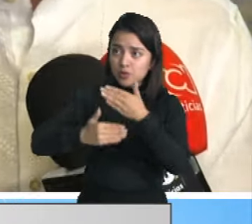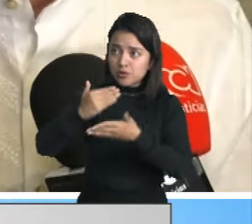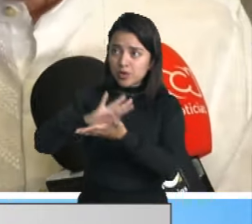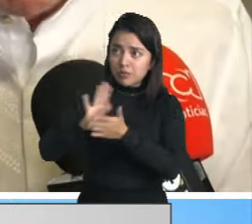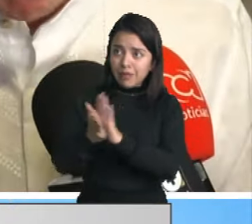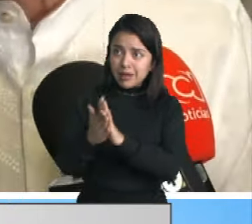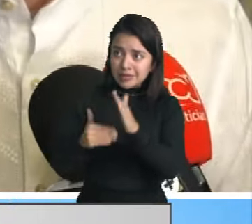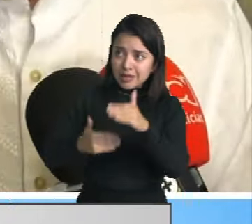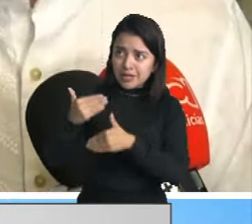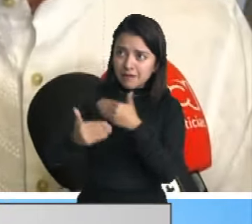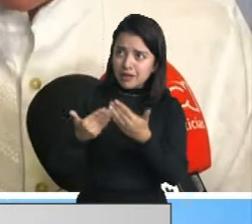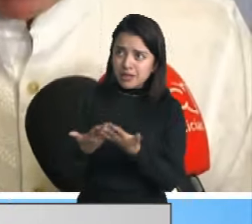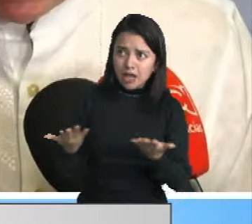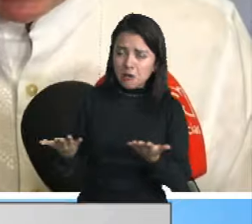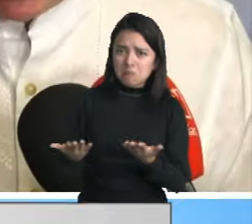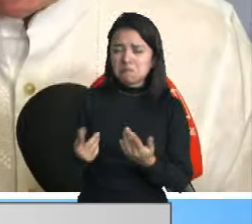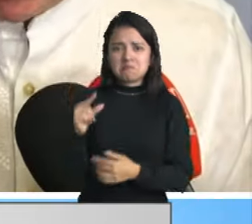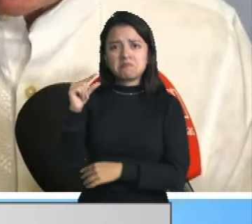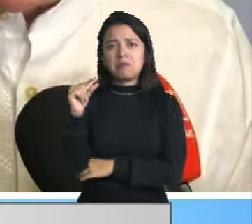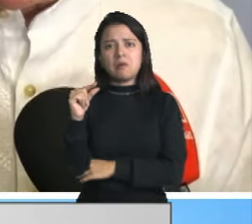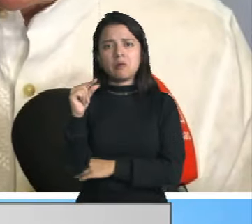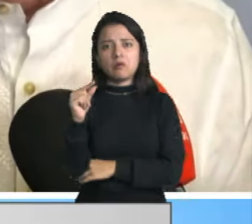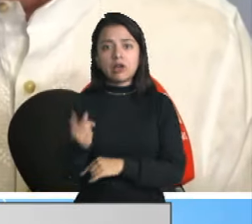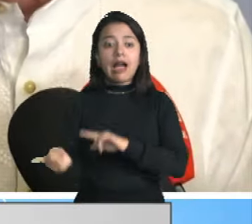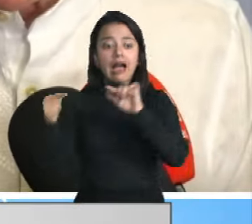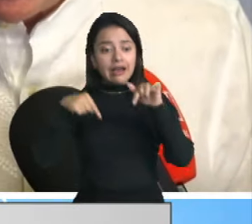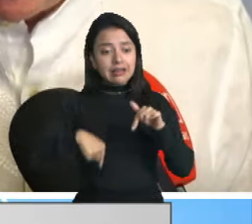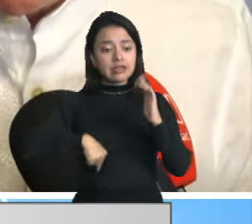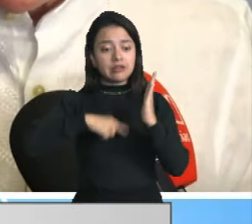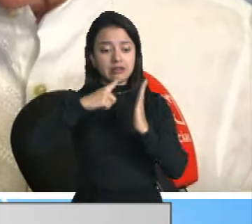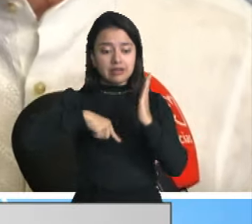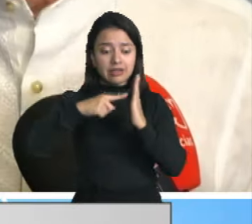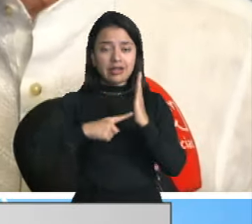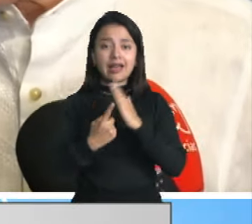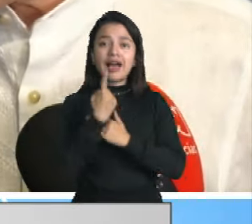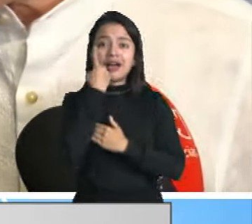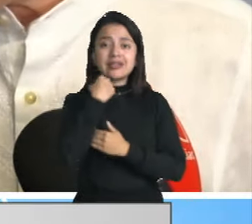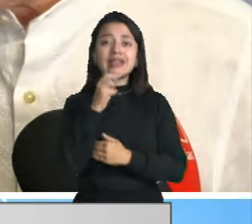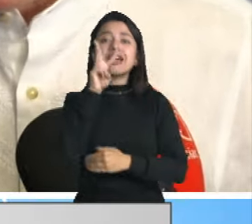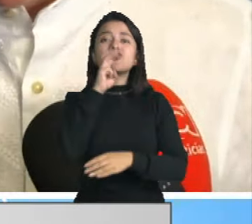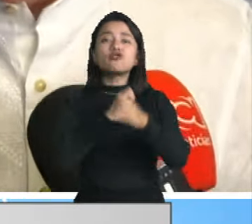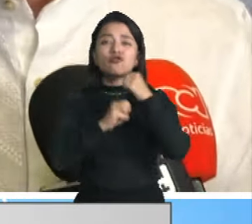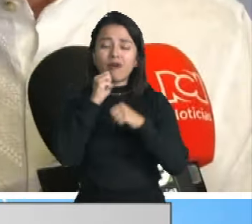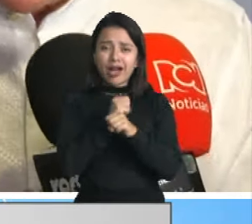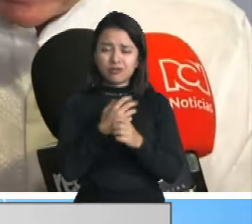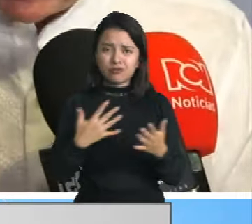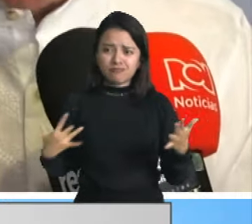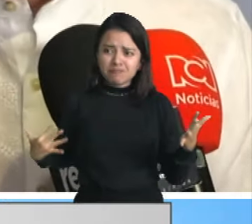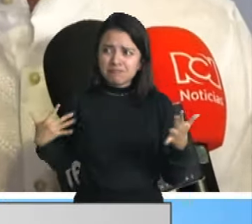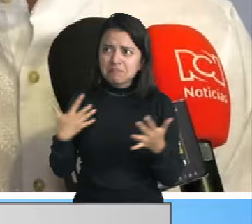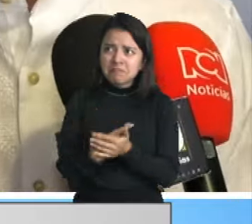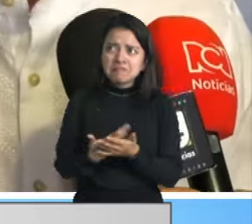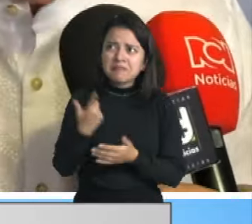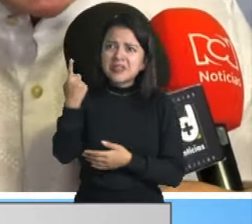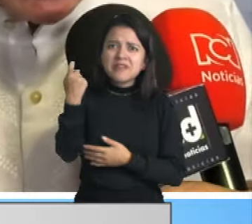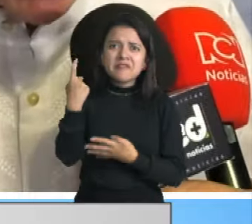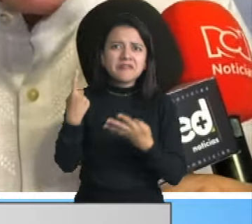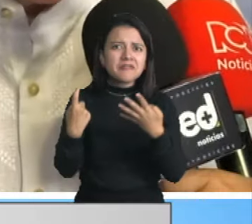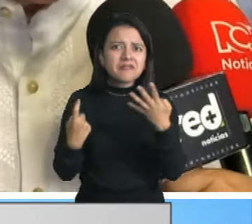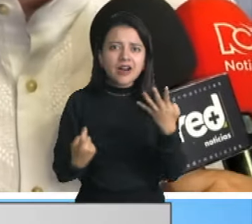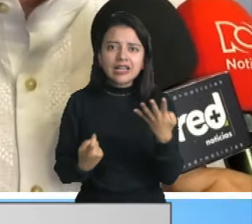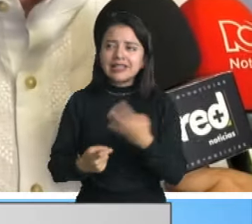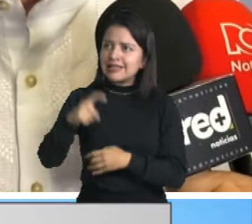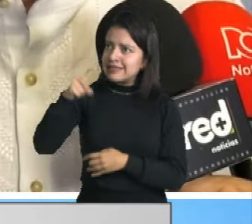de paz que se firmó precisamente aquí en Cartagena ayer, hace 8 años, y necesita implementarse.